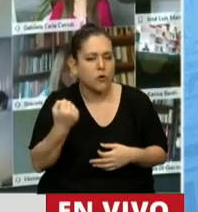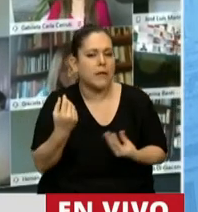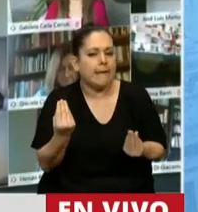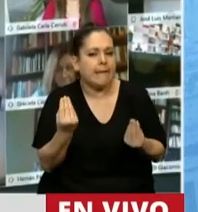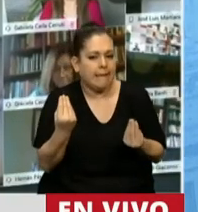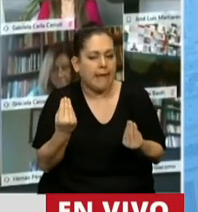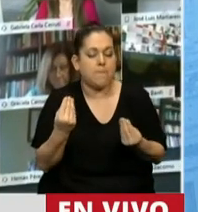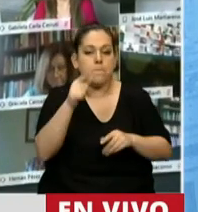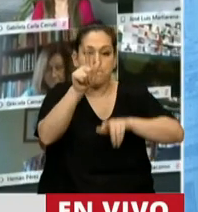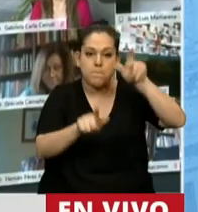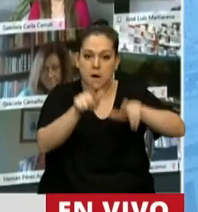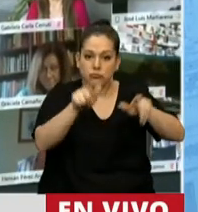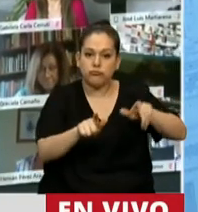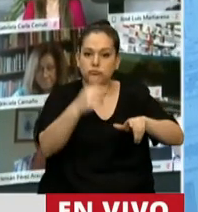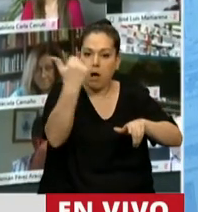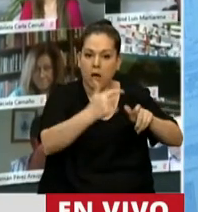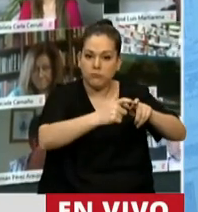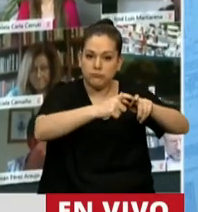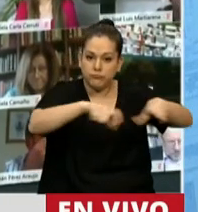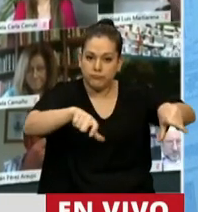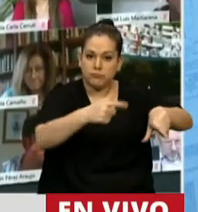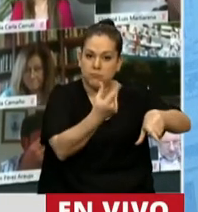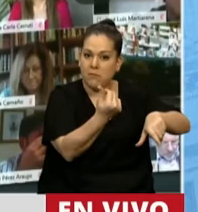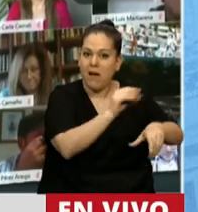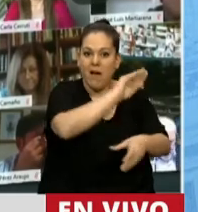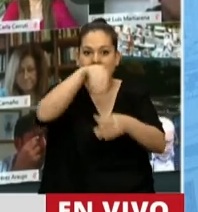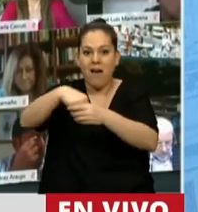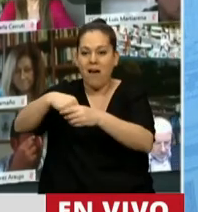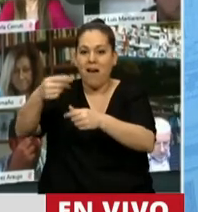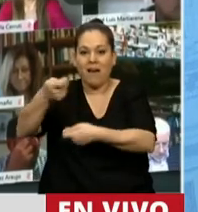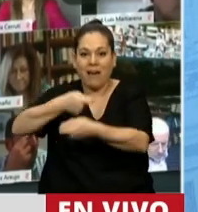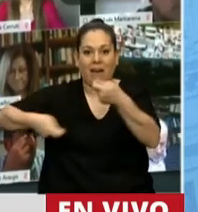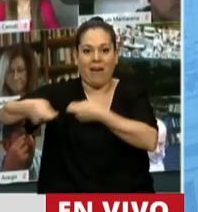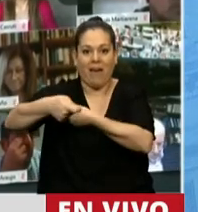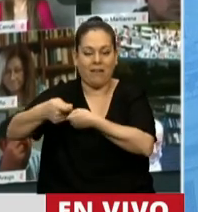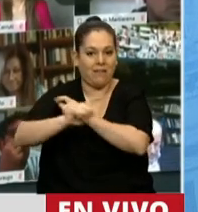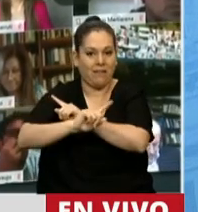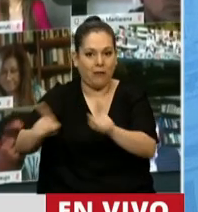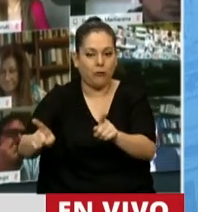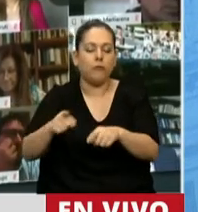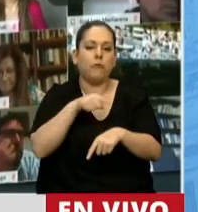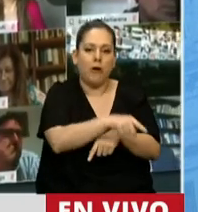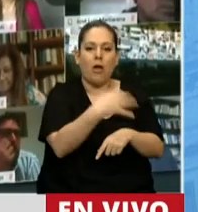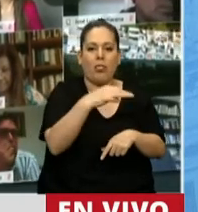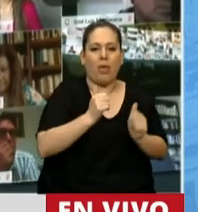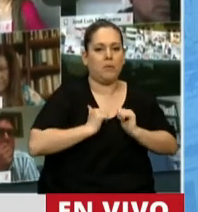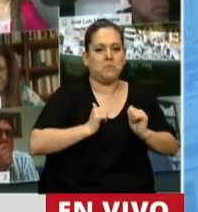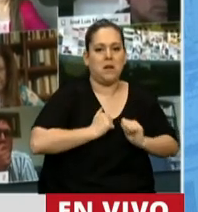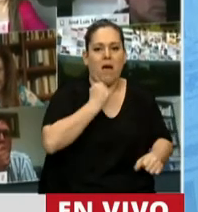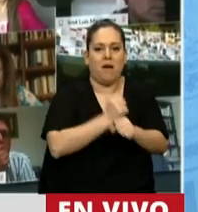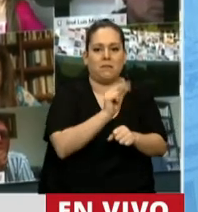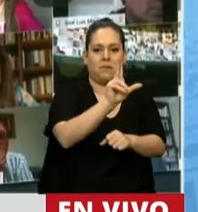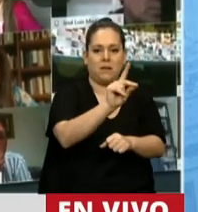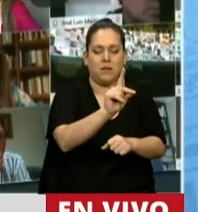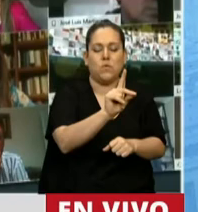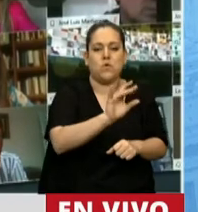que aquellos tenedores que no adhieran al canje deberán esperar y diferir sus pagos al 31 de diciembre